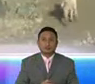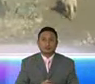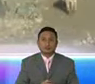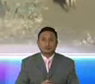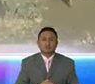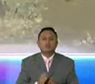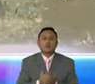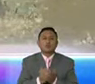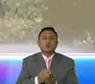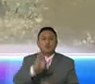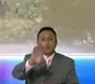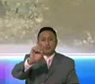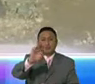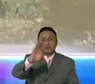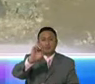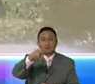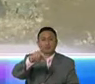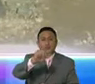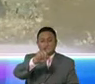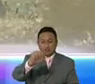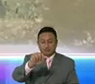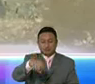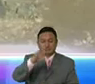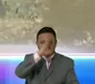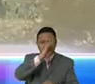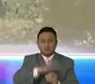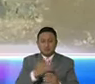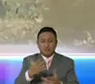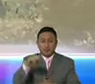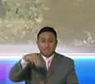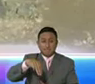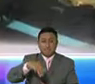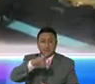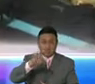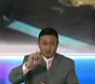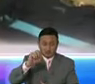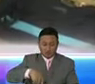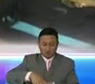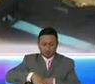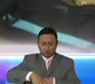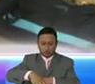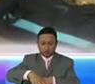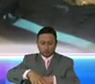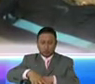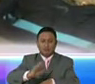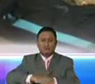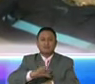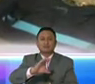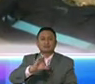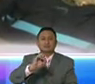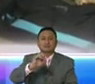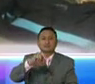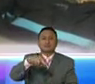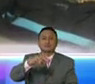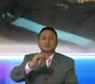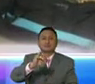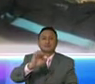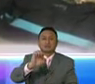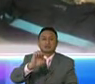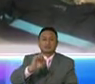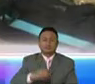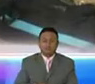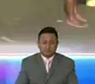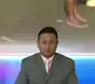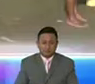El objetivo, acompañar a la movilización indígena que se realiza este martes 30, convocada por la Confederación de Nacionalidades Indígenas del